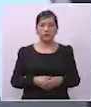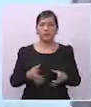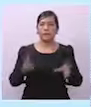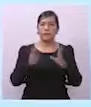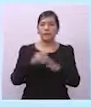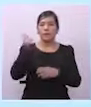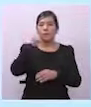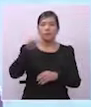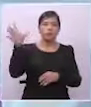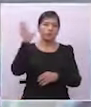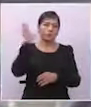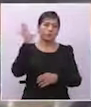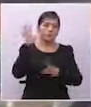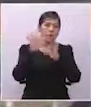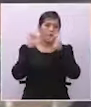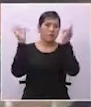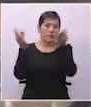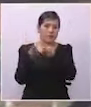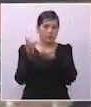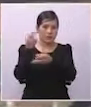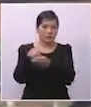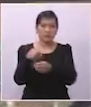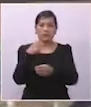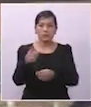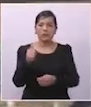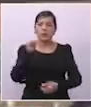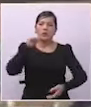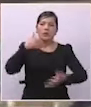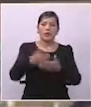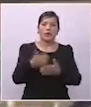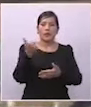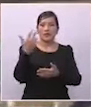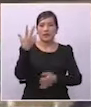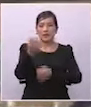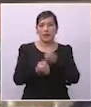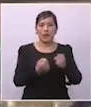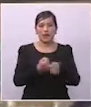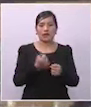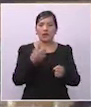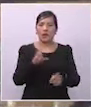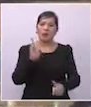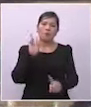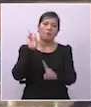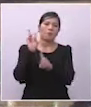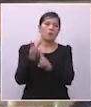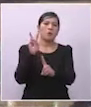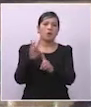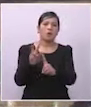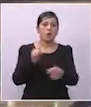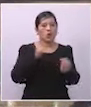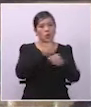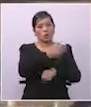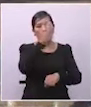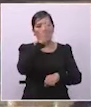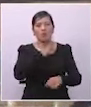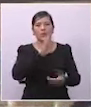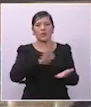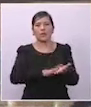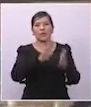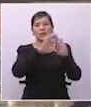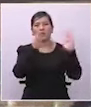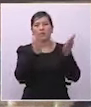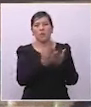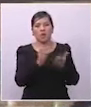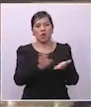Una madre de familia denunció que su hija de 3 años fue víctima de abuso sexual por parte del portero del colegio